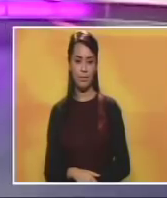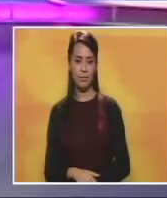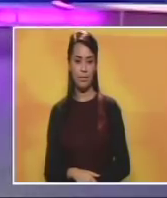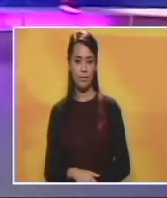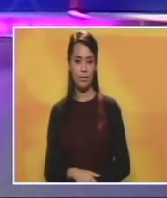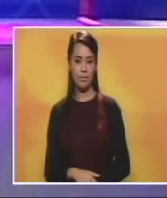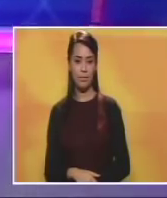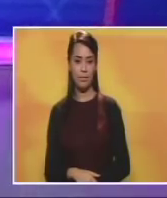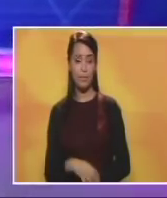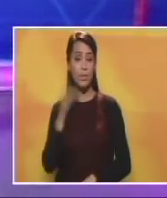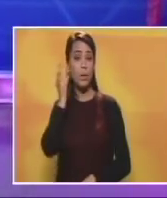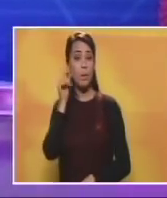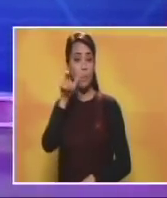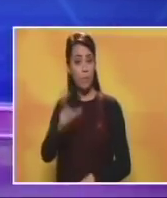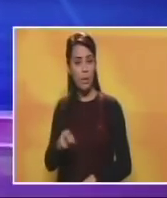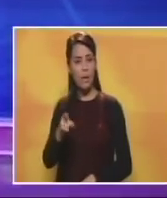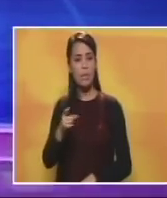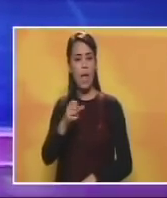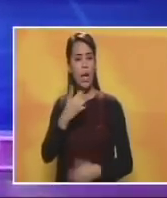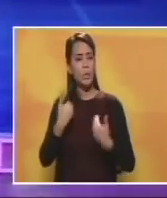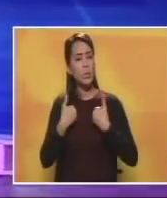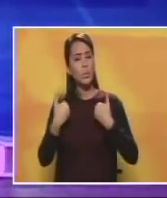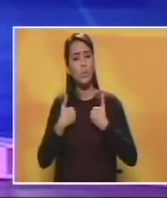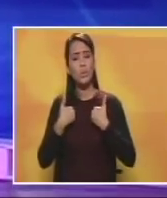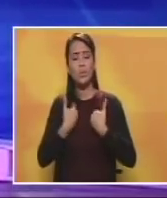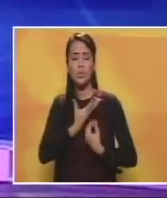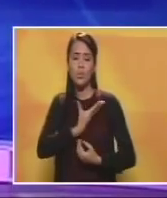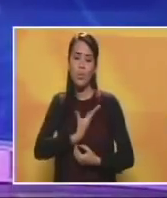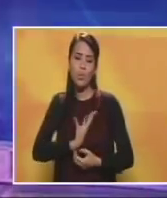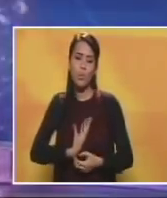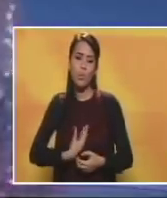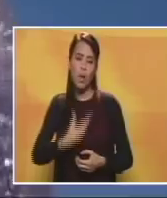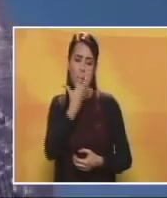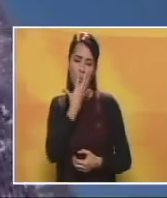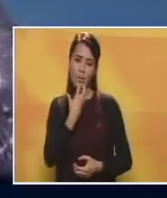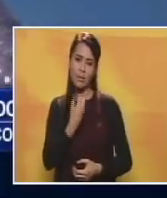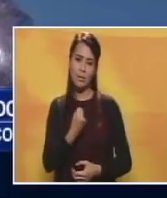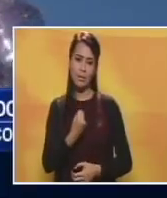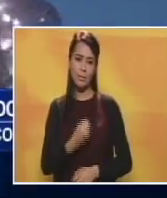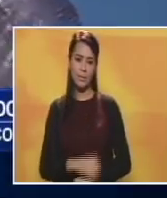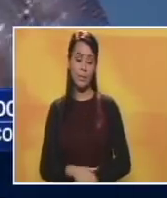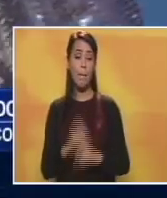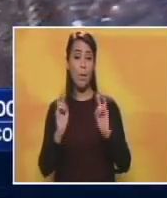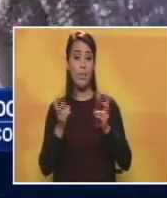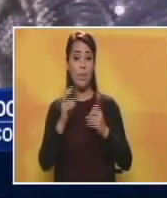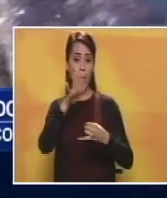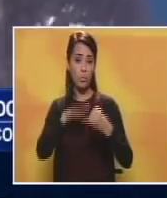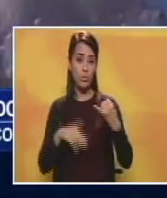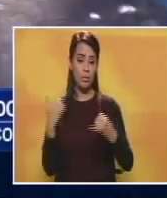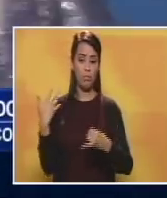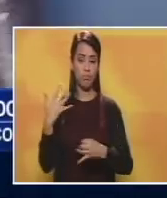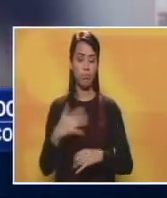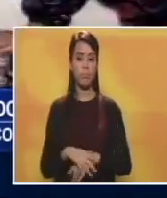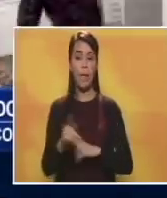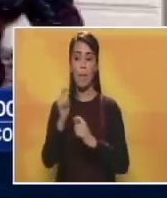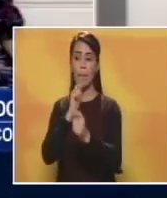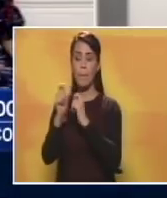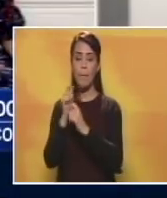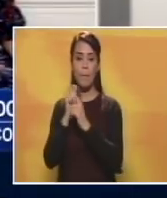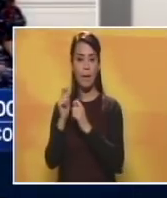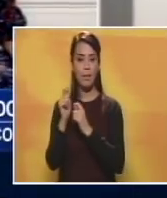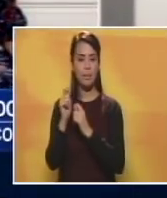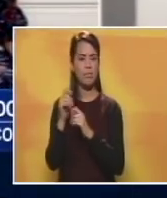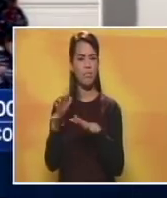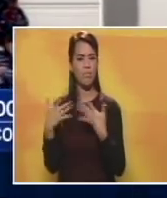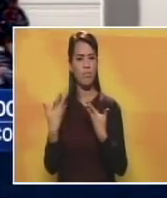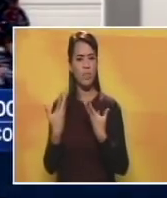Seguimos con Katy Perry. Ella confesó sufrir de depresión por el fracaso de su último álbum. La cantante reveló en una entrevista de la revista Vogue